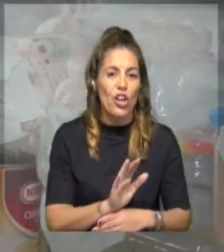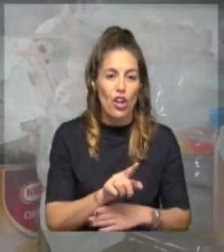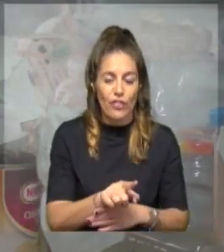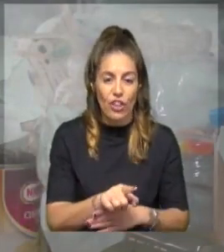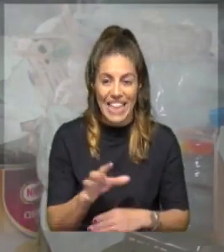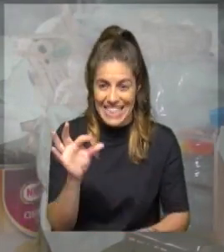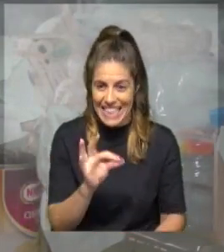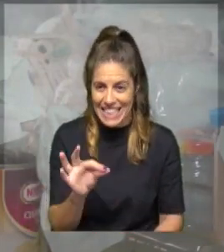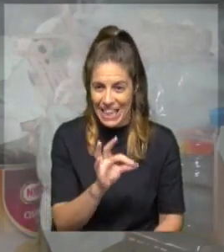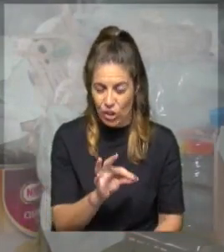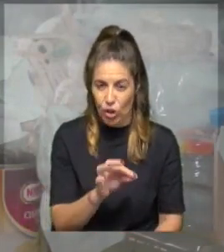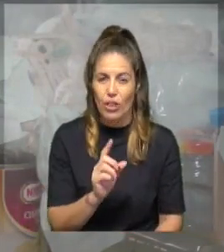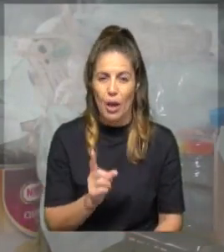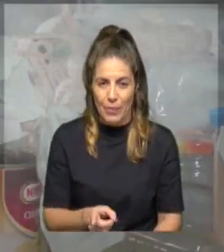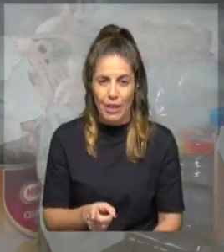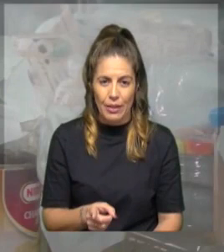ese insecto.